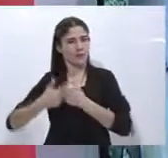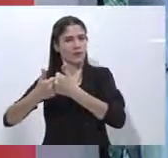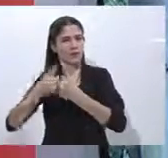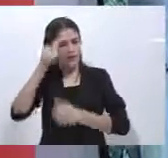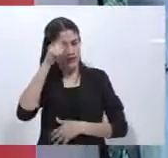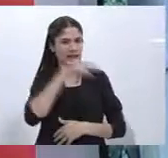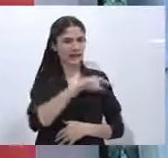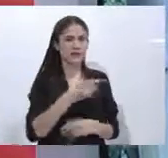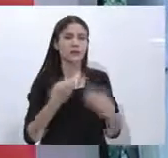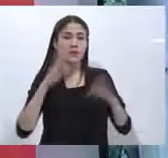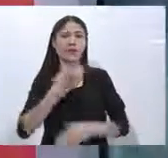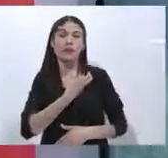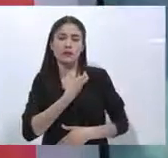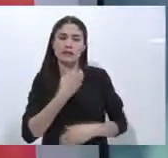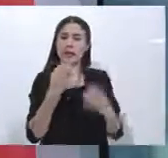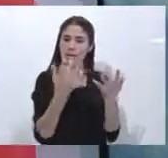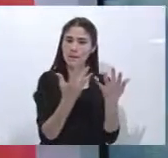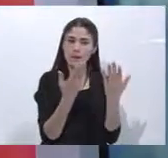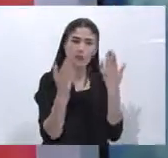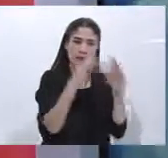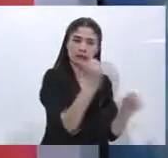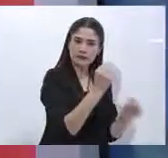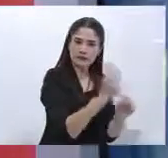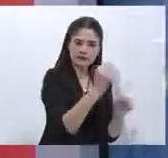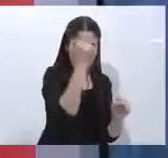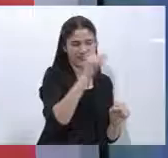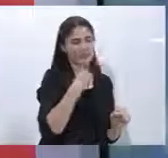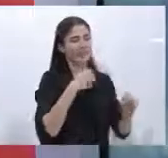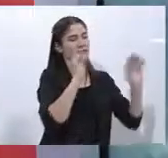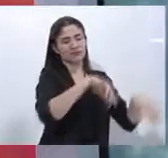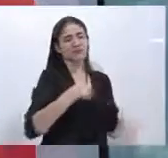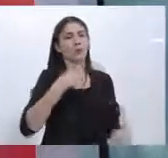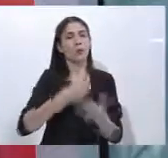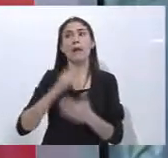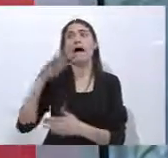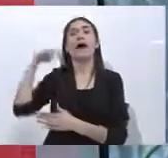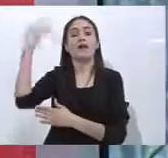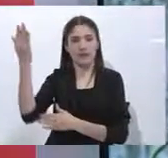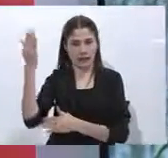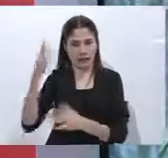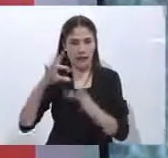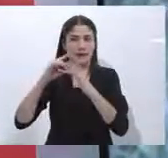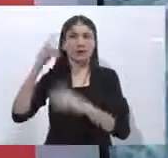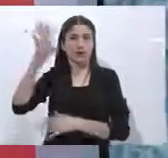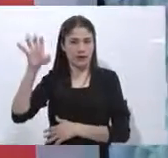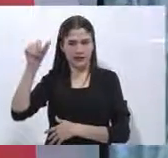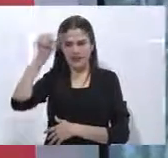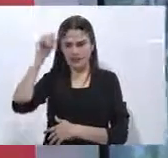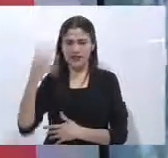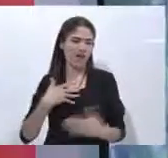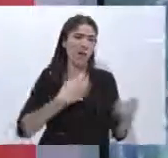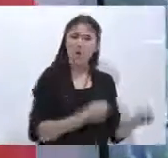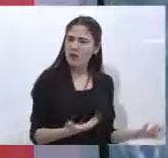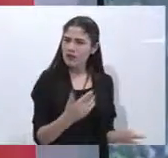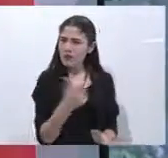ese es el camino no traer productos de afuera si nosotros podemos y estamos produciendo para